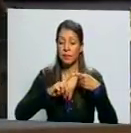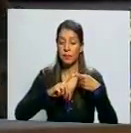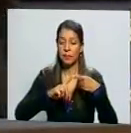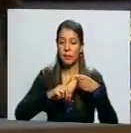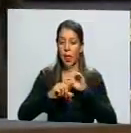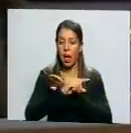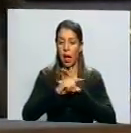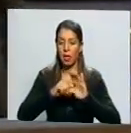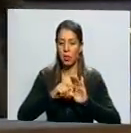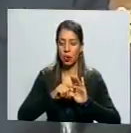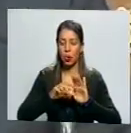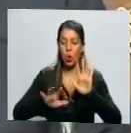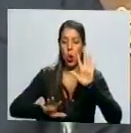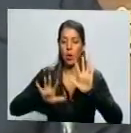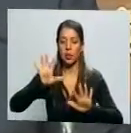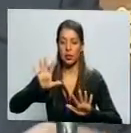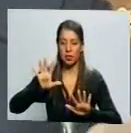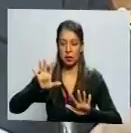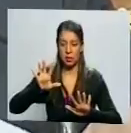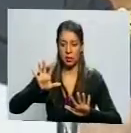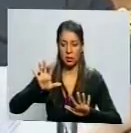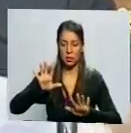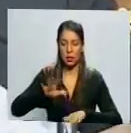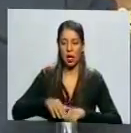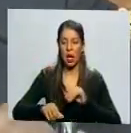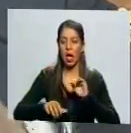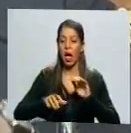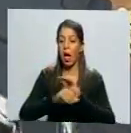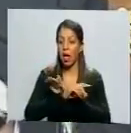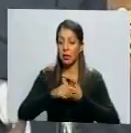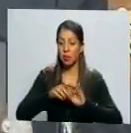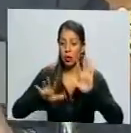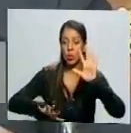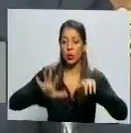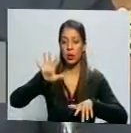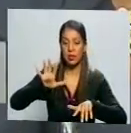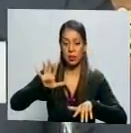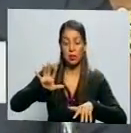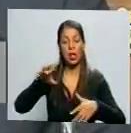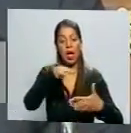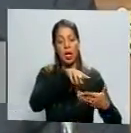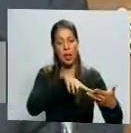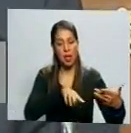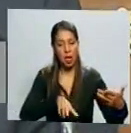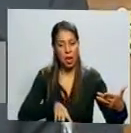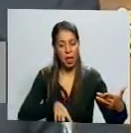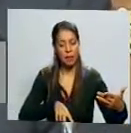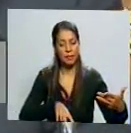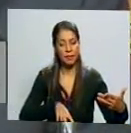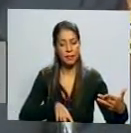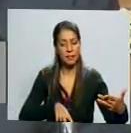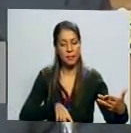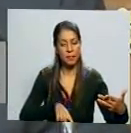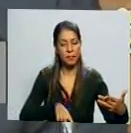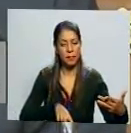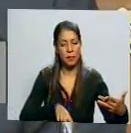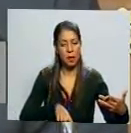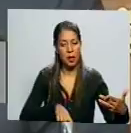el artículo 15. El artículo 15 establece, y se los voy a leer, camarada,